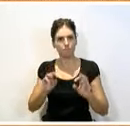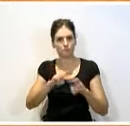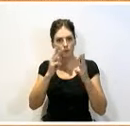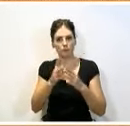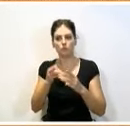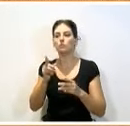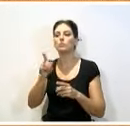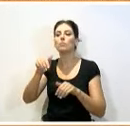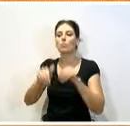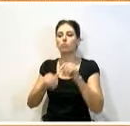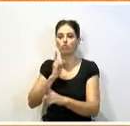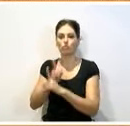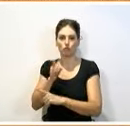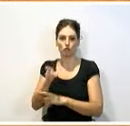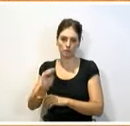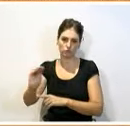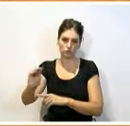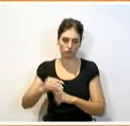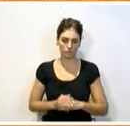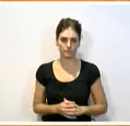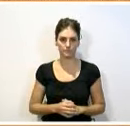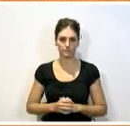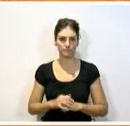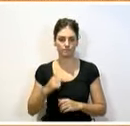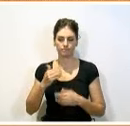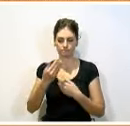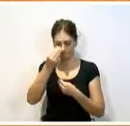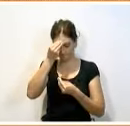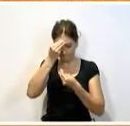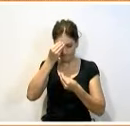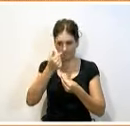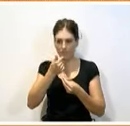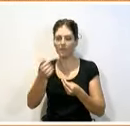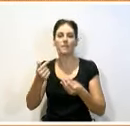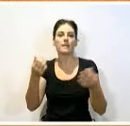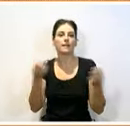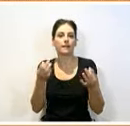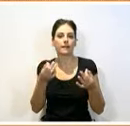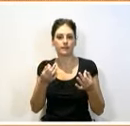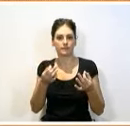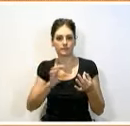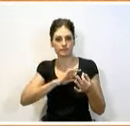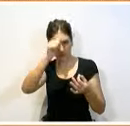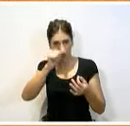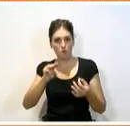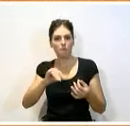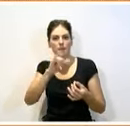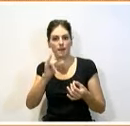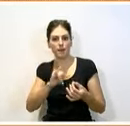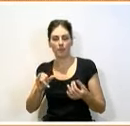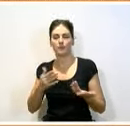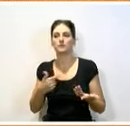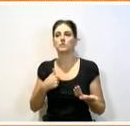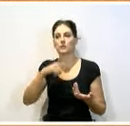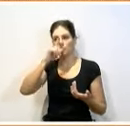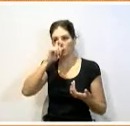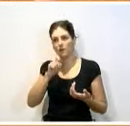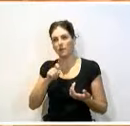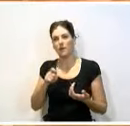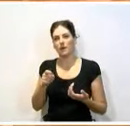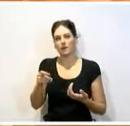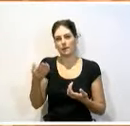contra, y cuando me planteaba qué decirle, señor Pérez Pastor, recordaba unas palabras que me dijo